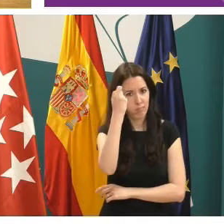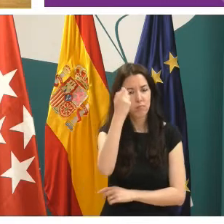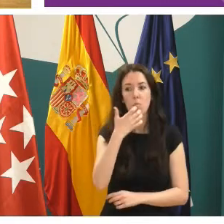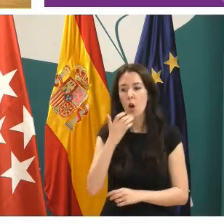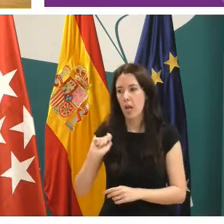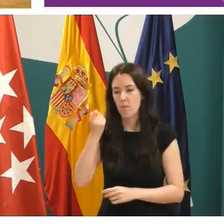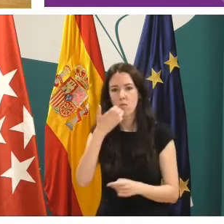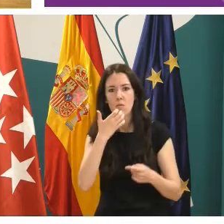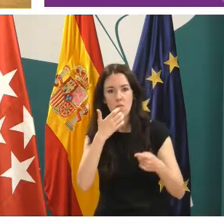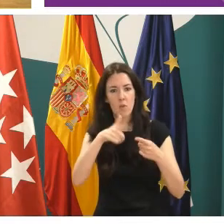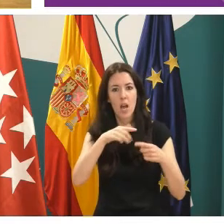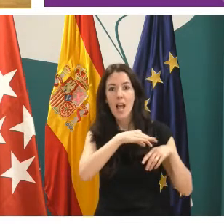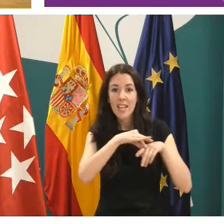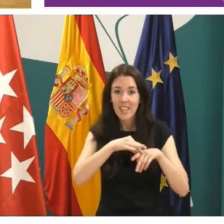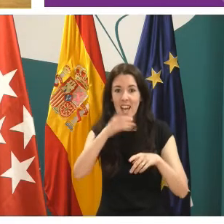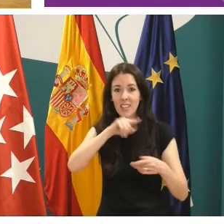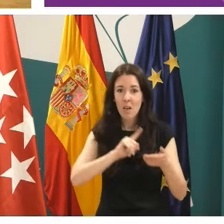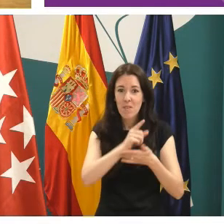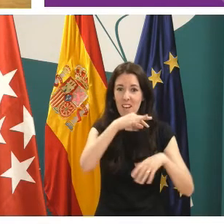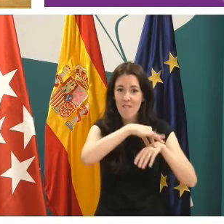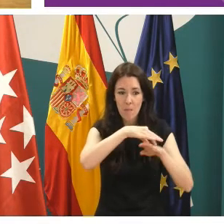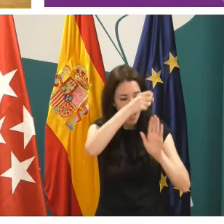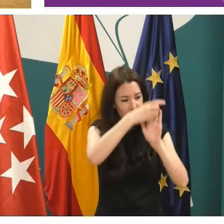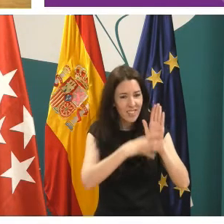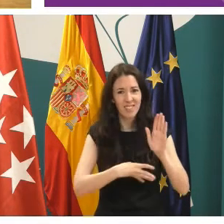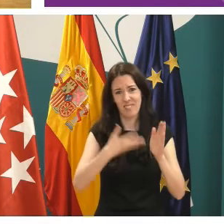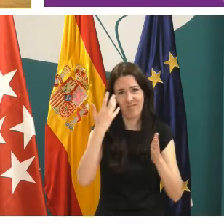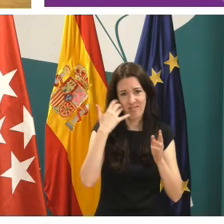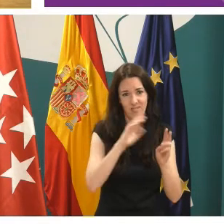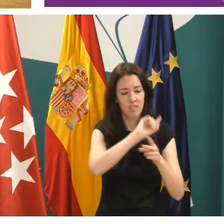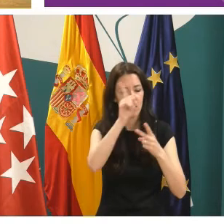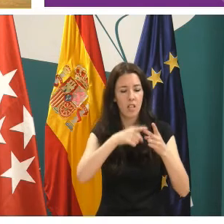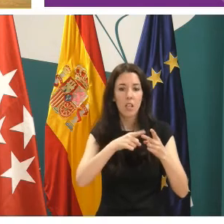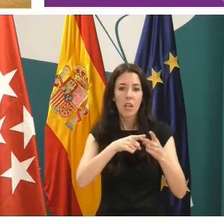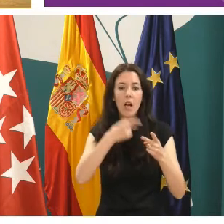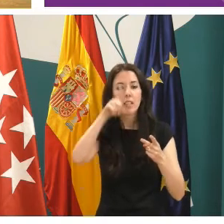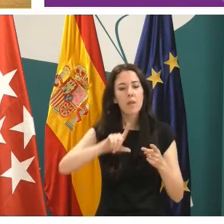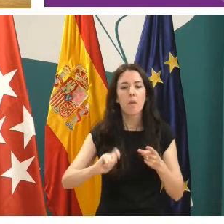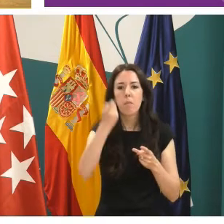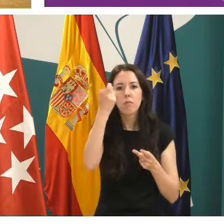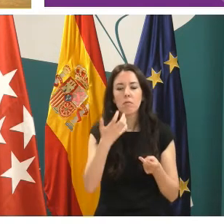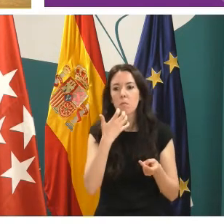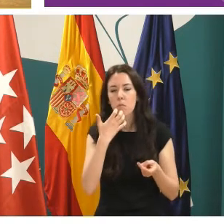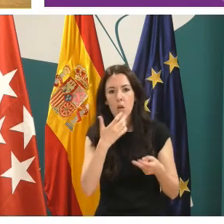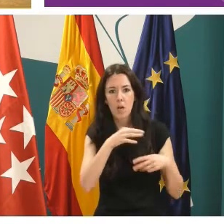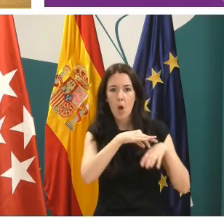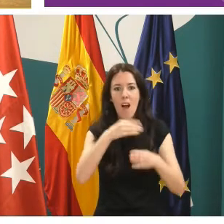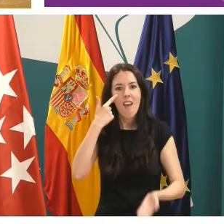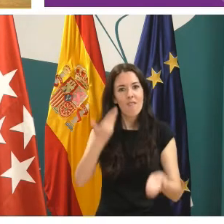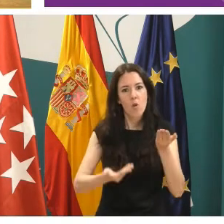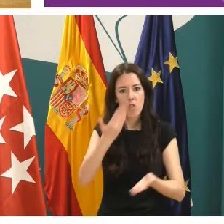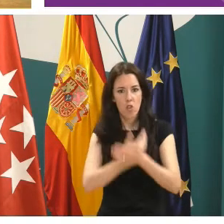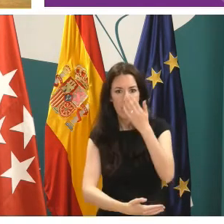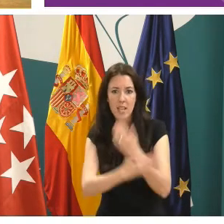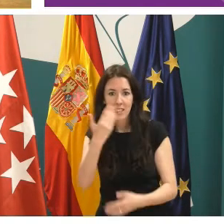Logros como la guía y el mapa de enfermedades poco frecuentes, logros como guías de evaluación de la